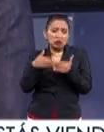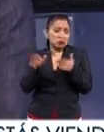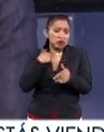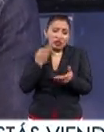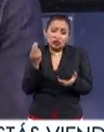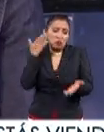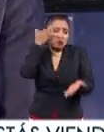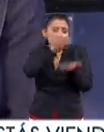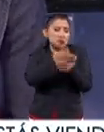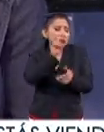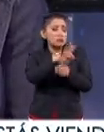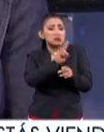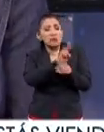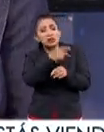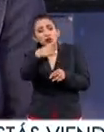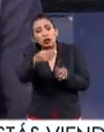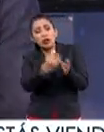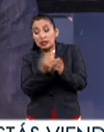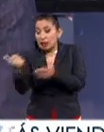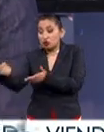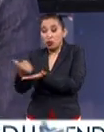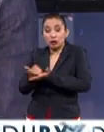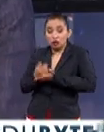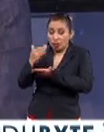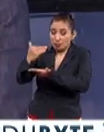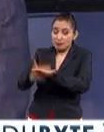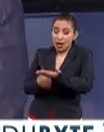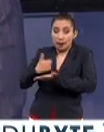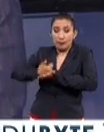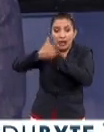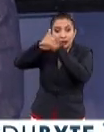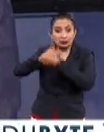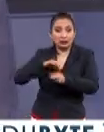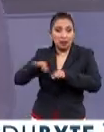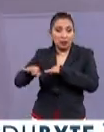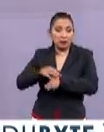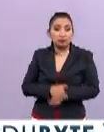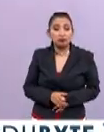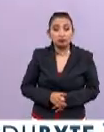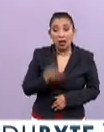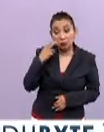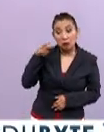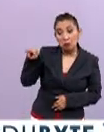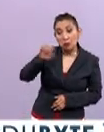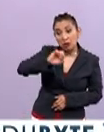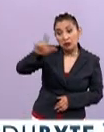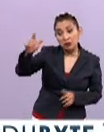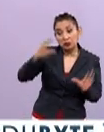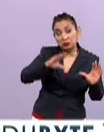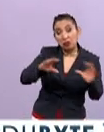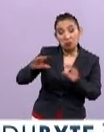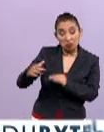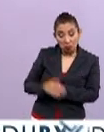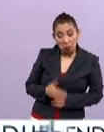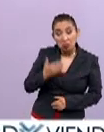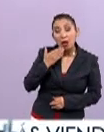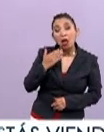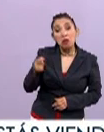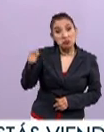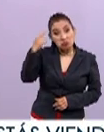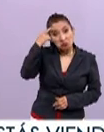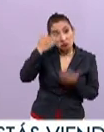ir a observar clases y esto me permite otras herramientas. Eso habla bien de los profesionales de la enseñanza, me